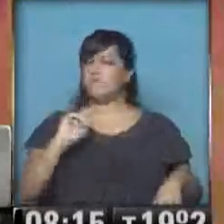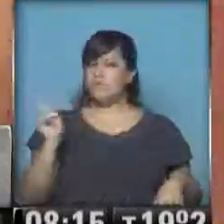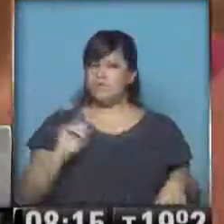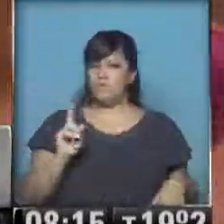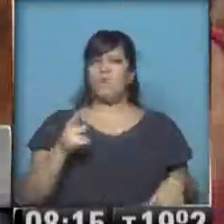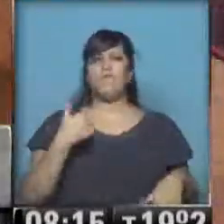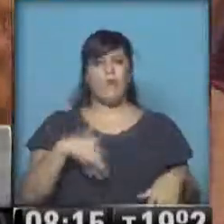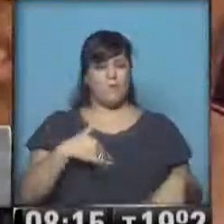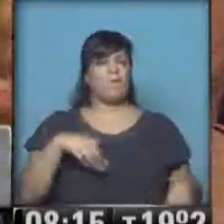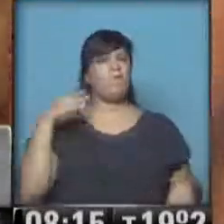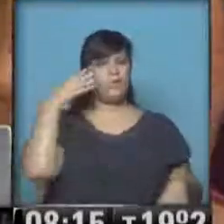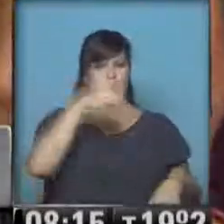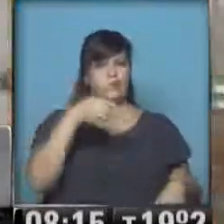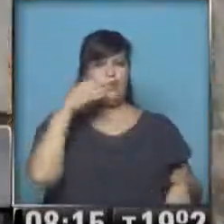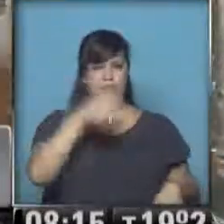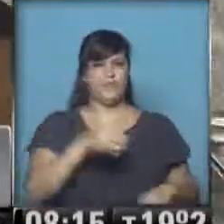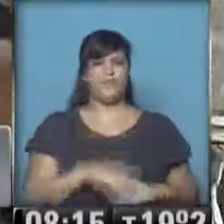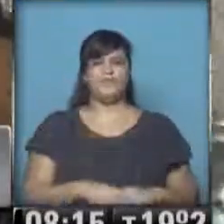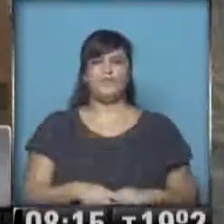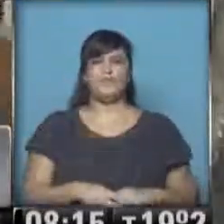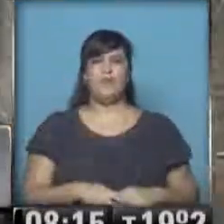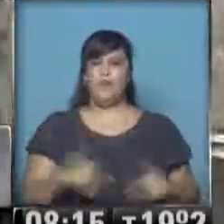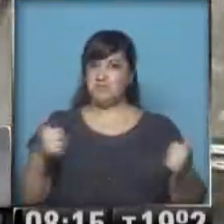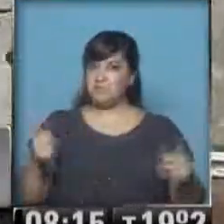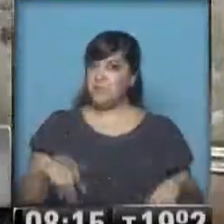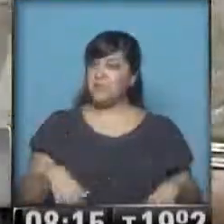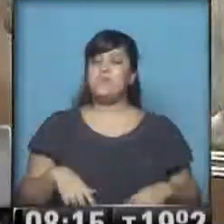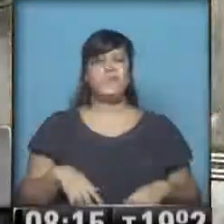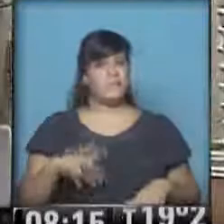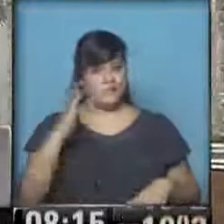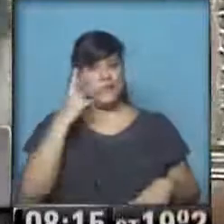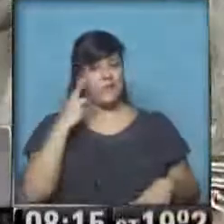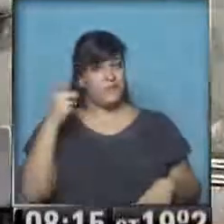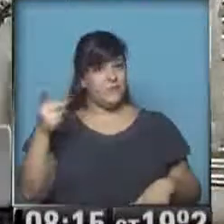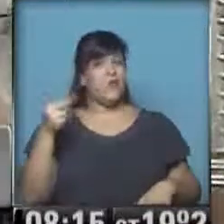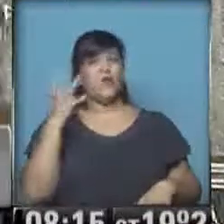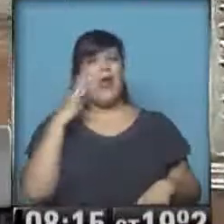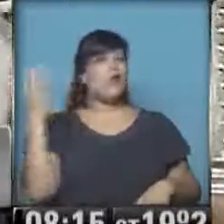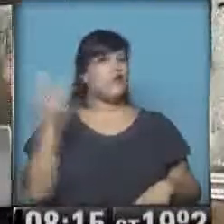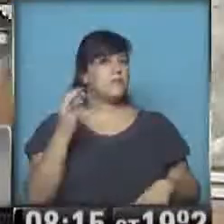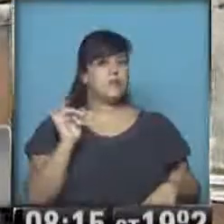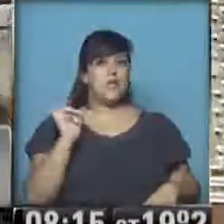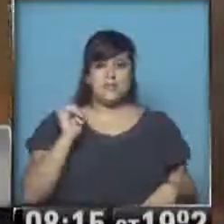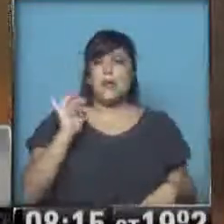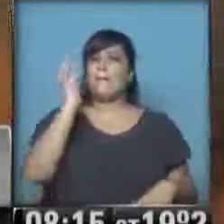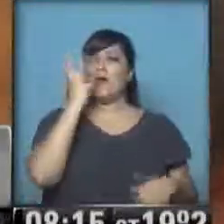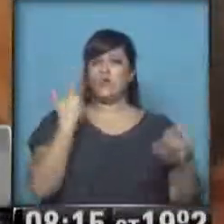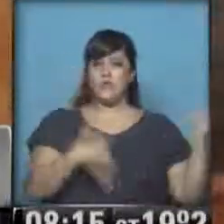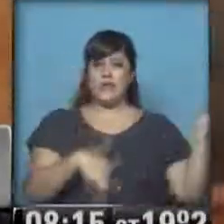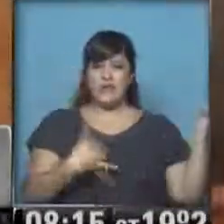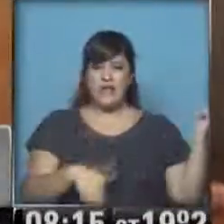Aprendí a tocar acá. ¿Vos aprendiste a tocar acá? Sí. ¿Y punteaste? Sí. ¿También te gusta? ¿Te gusta algo en especial? Sí, me gusta la guitarra,